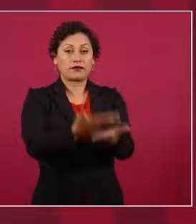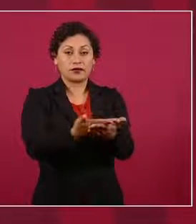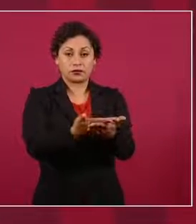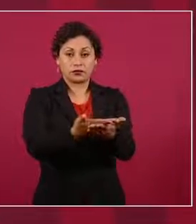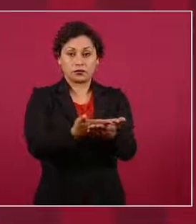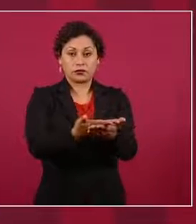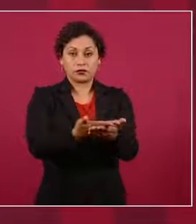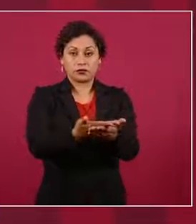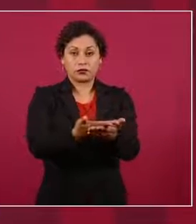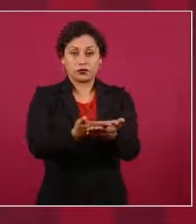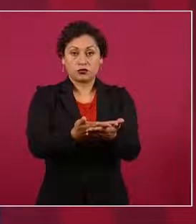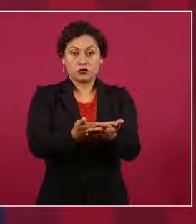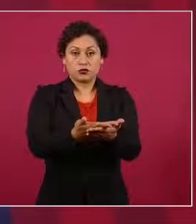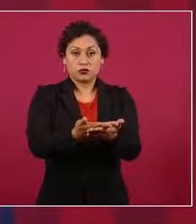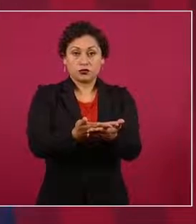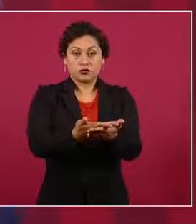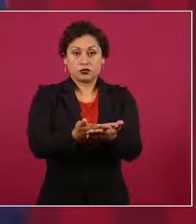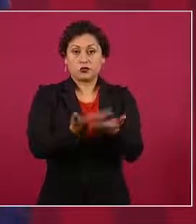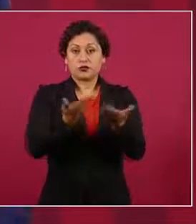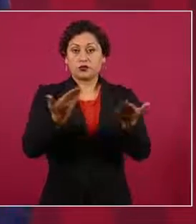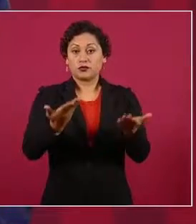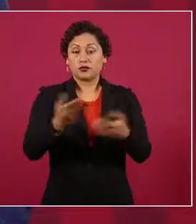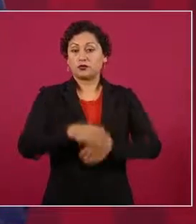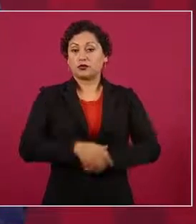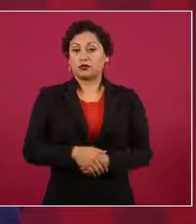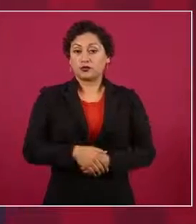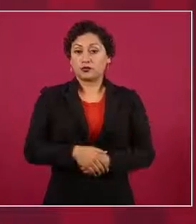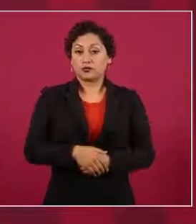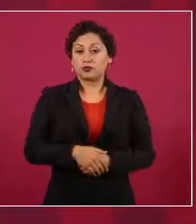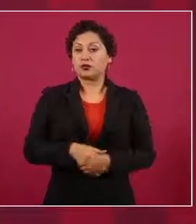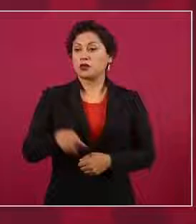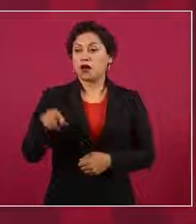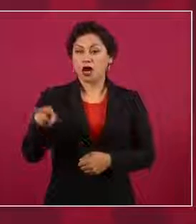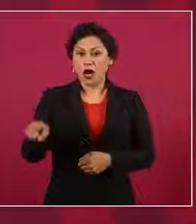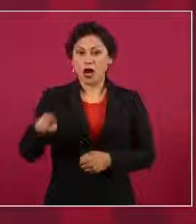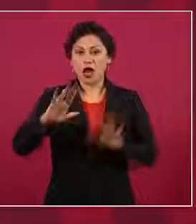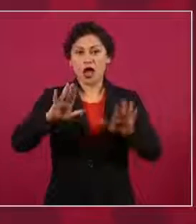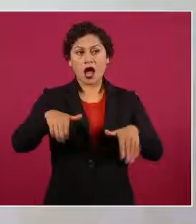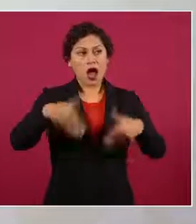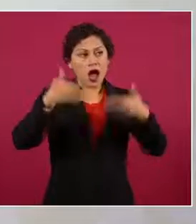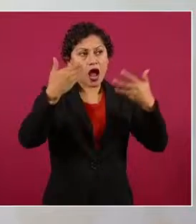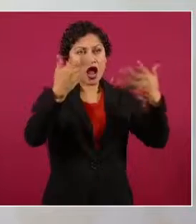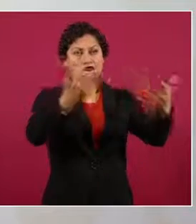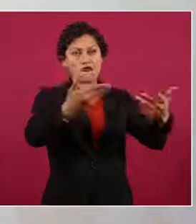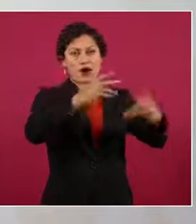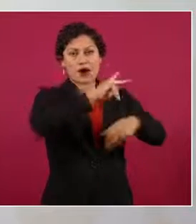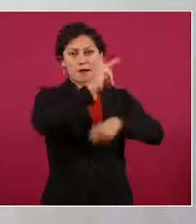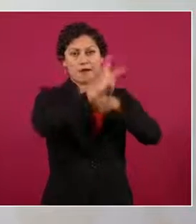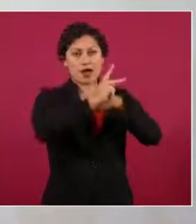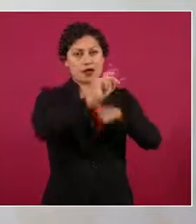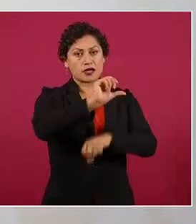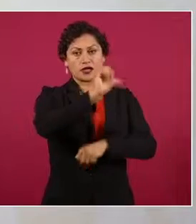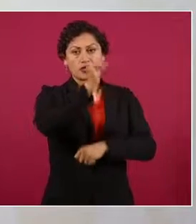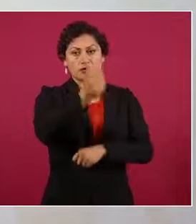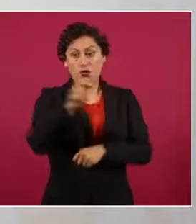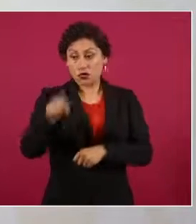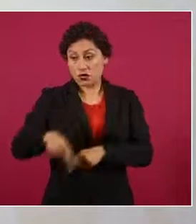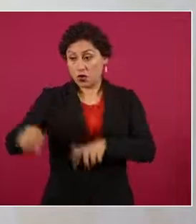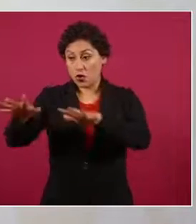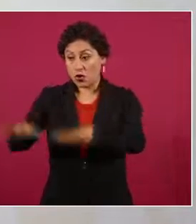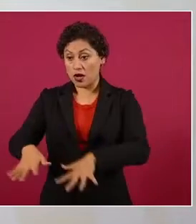y puede estar en cualquier lugar del país o en el extranjero y si lo eligen tiene que ir a dar el